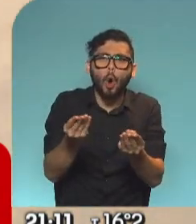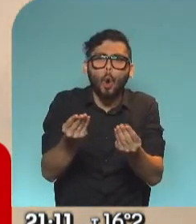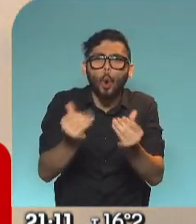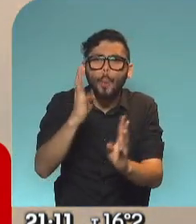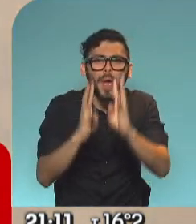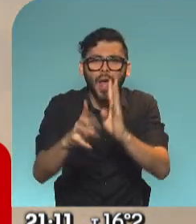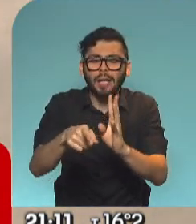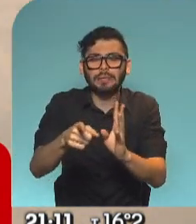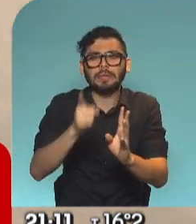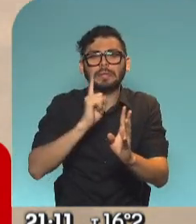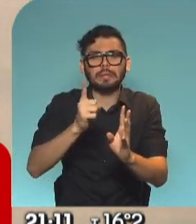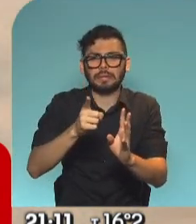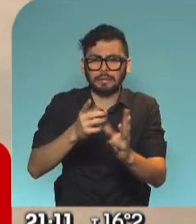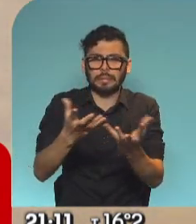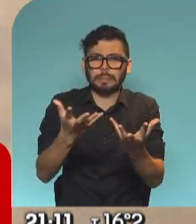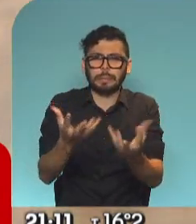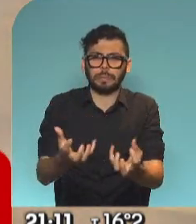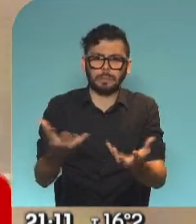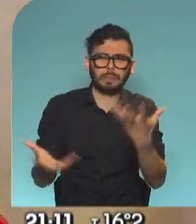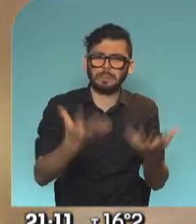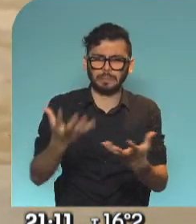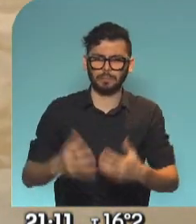cambios en los usos del suelo.